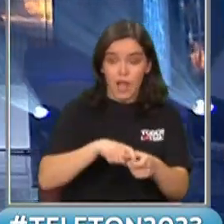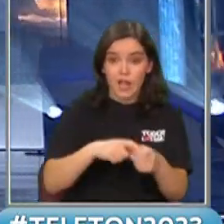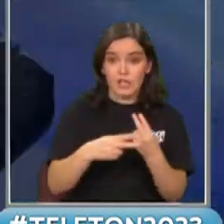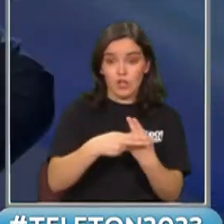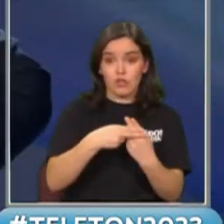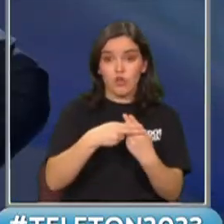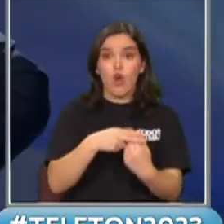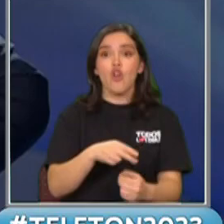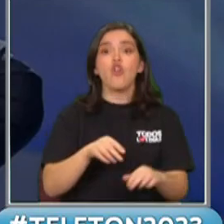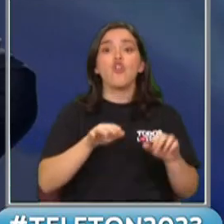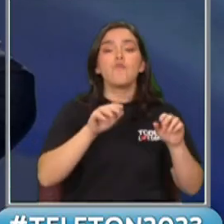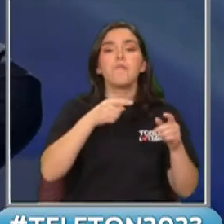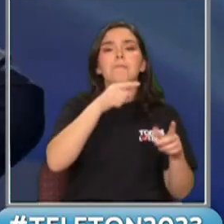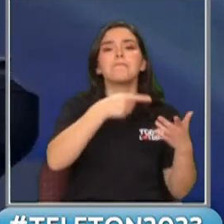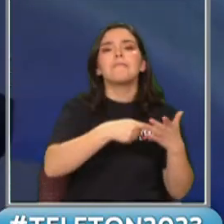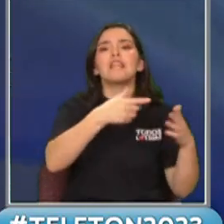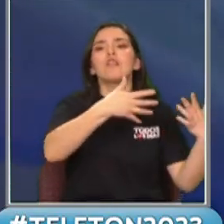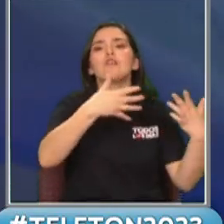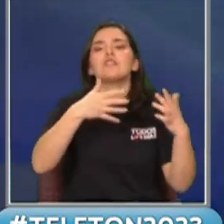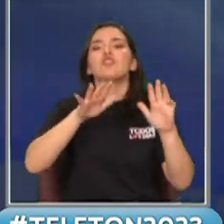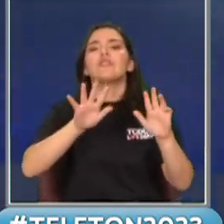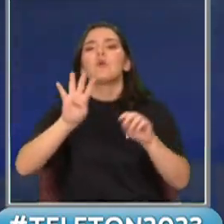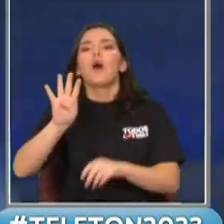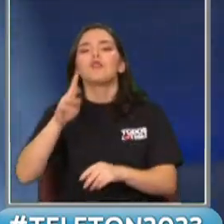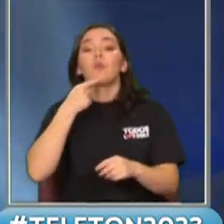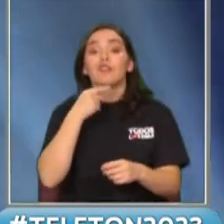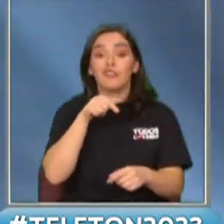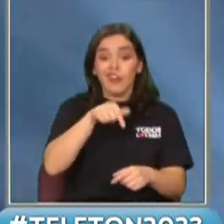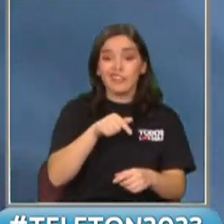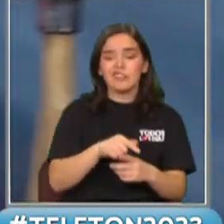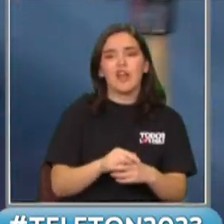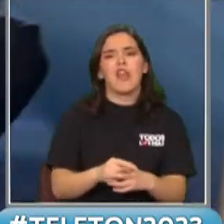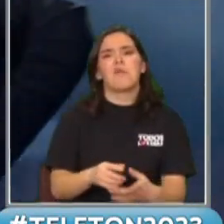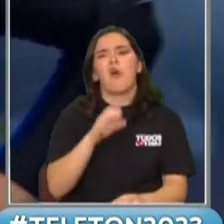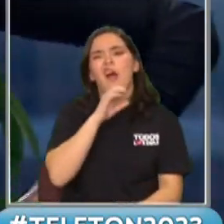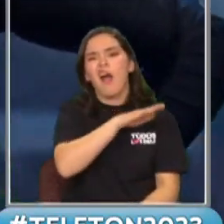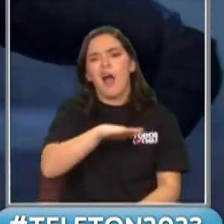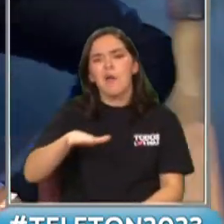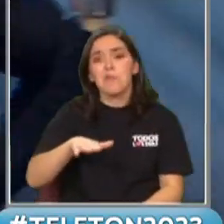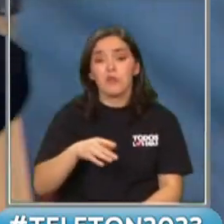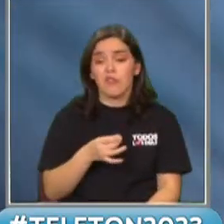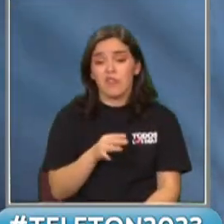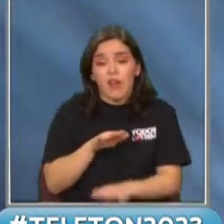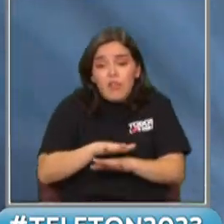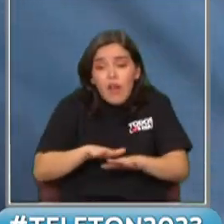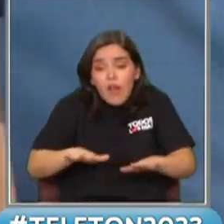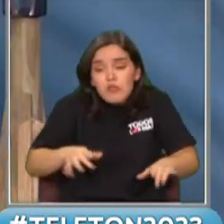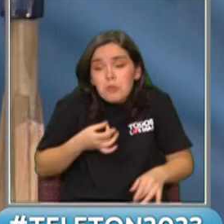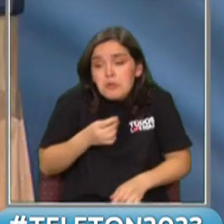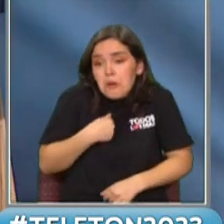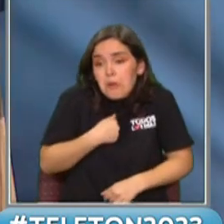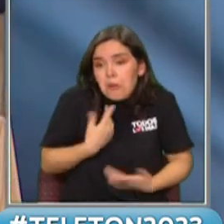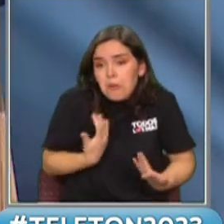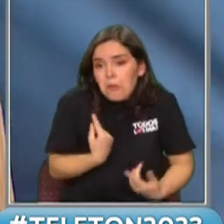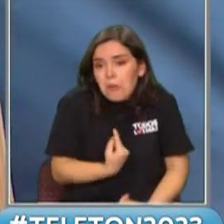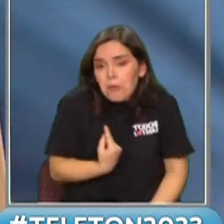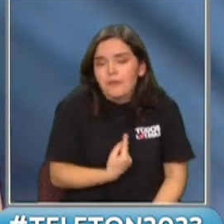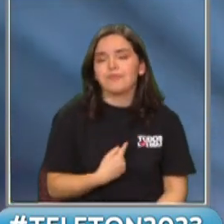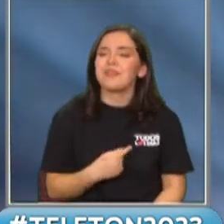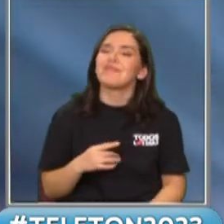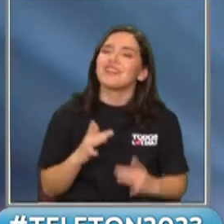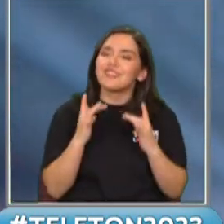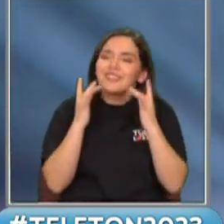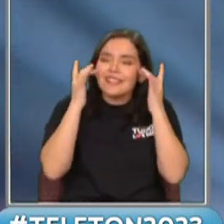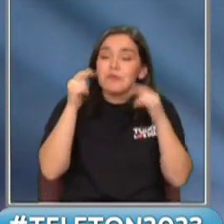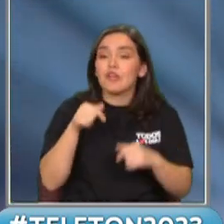era un Potrero o sea era así Te juro no había nadie estaba yo no más y Eh entonces estoy muy contenta hoy día porque para mí estar en